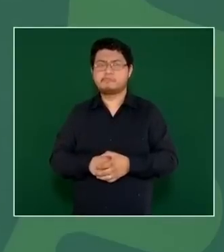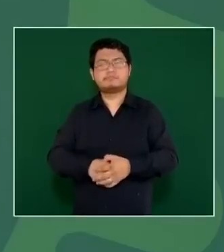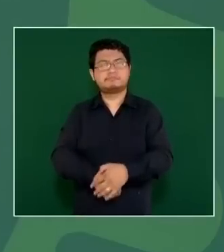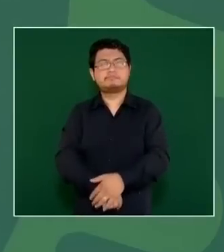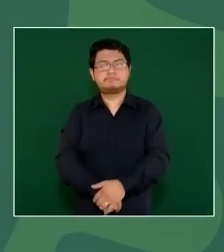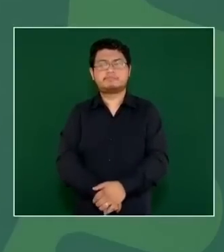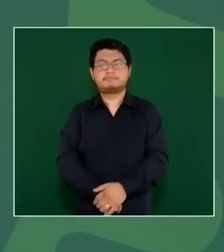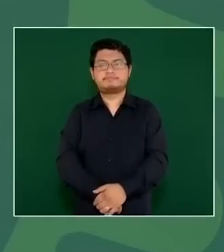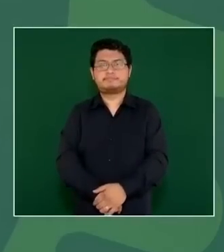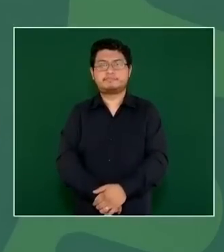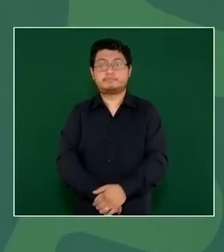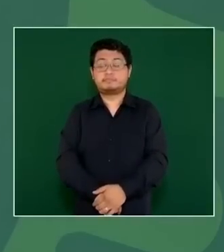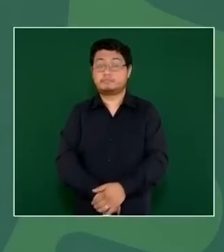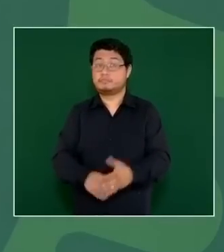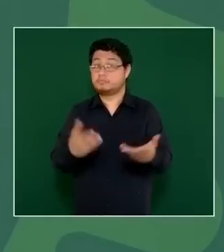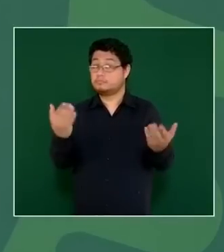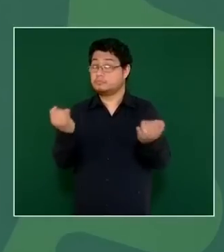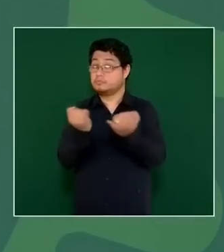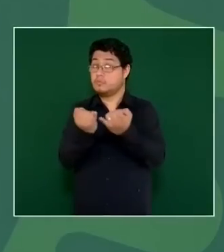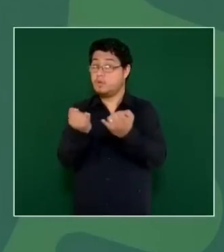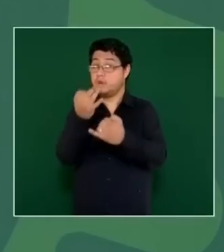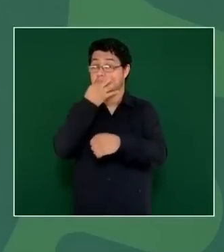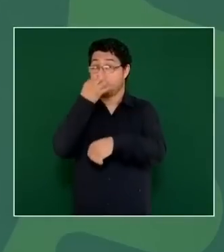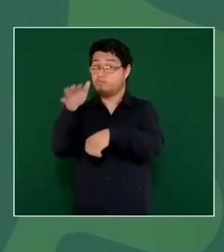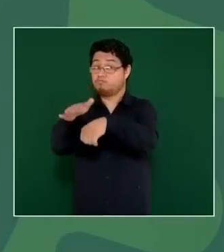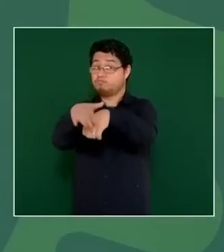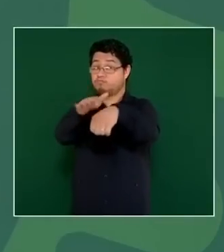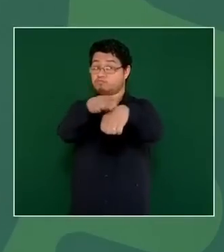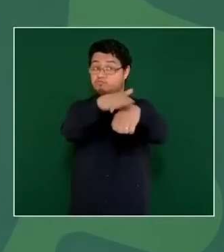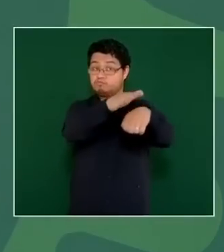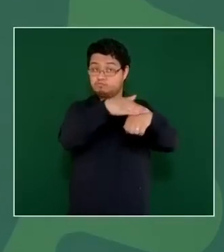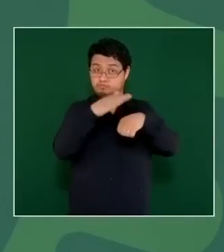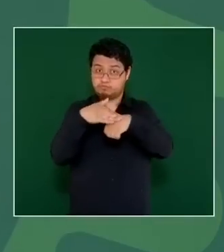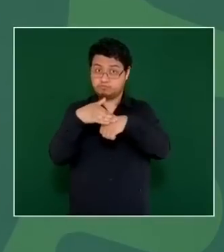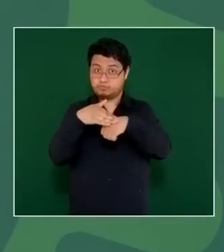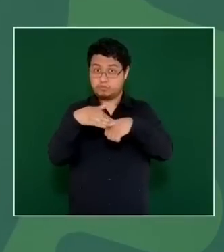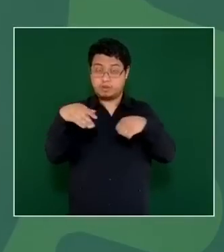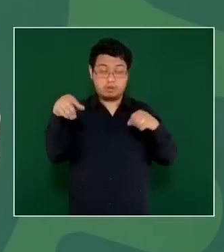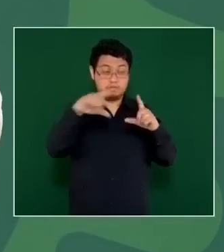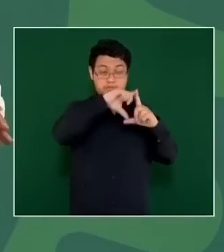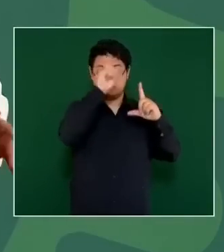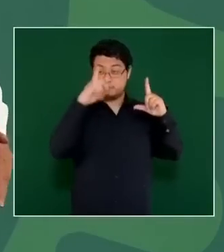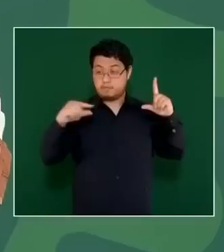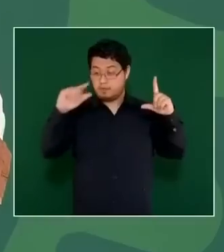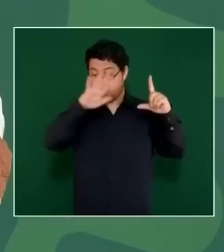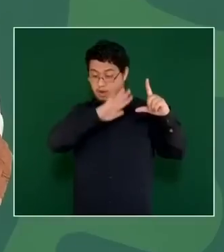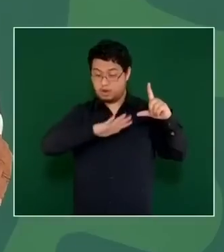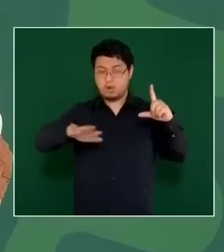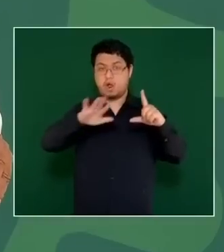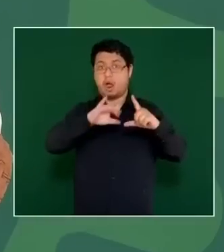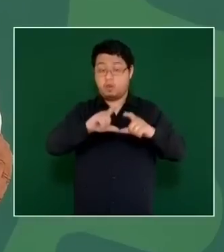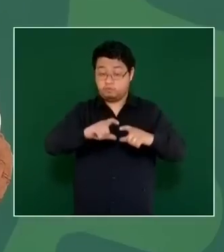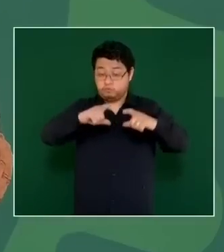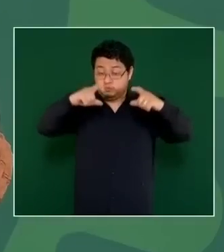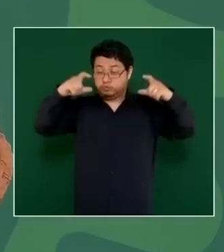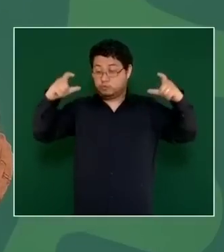que se sepa que la mayoría de la gente en México la mayoría